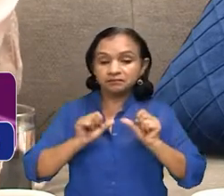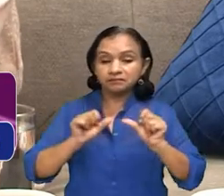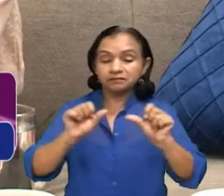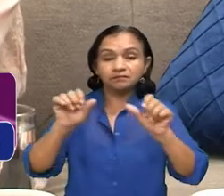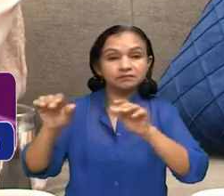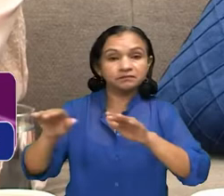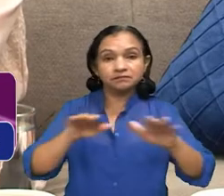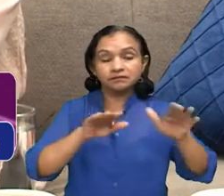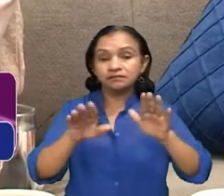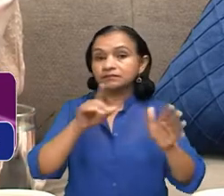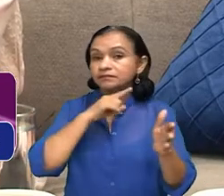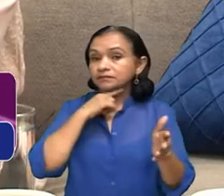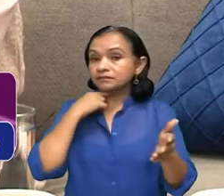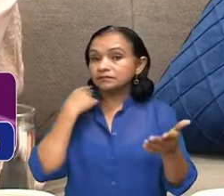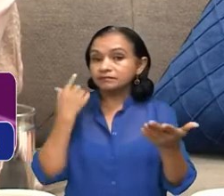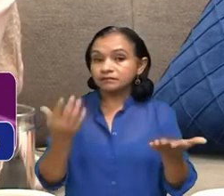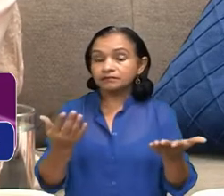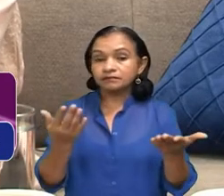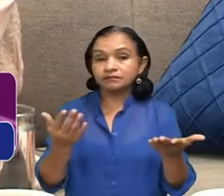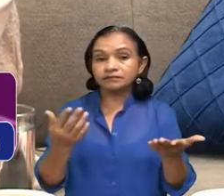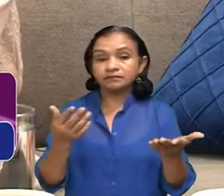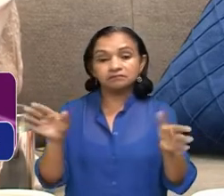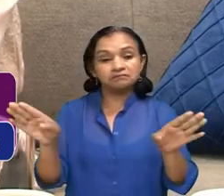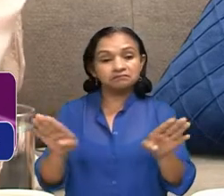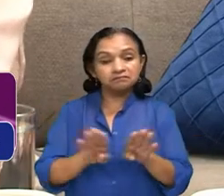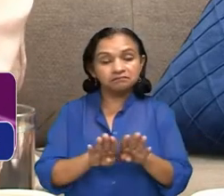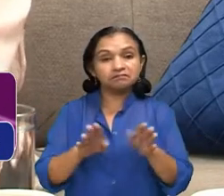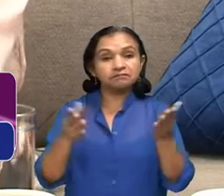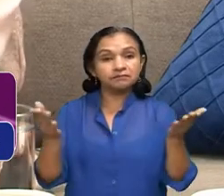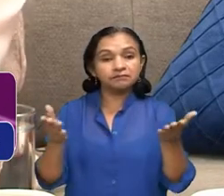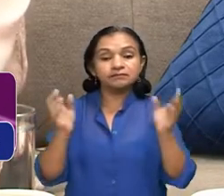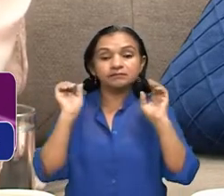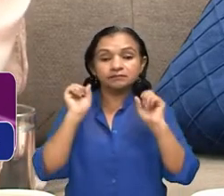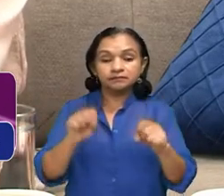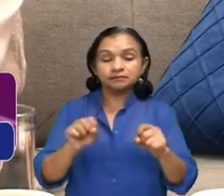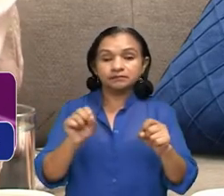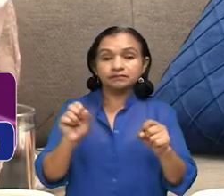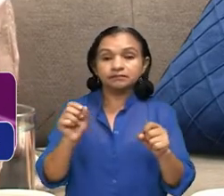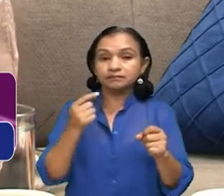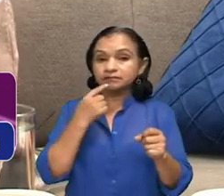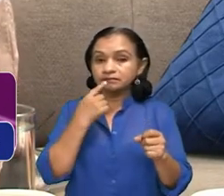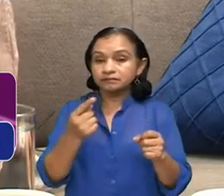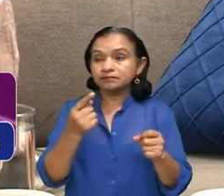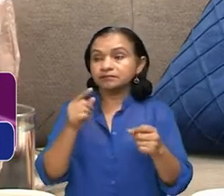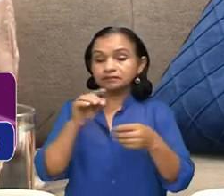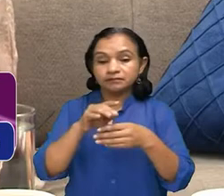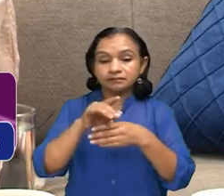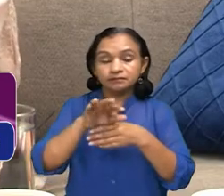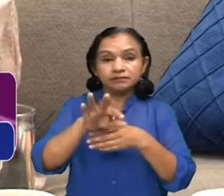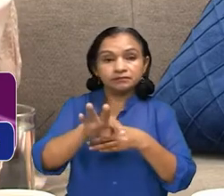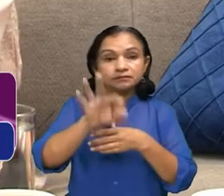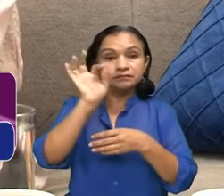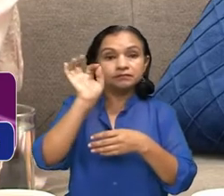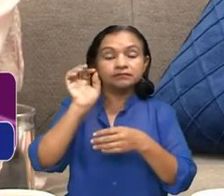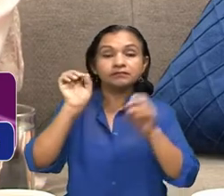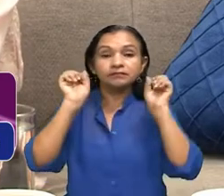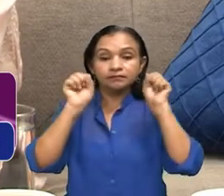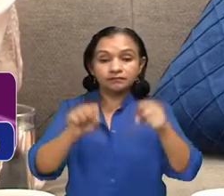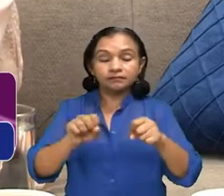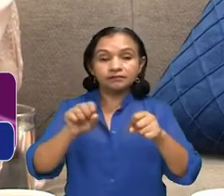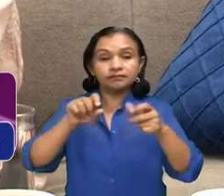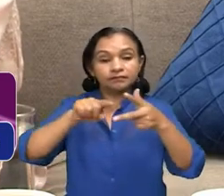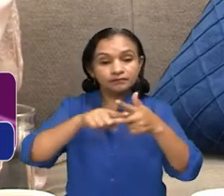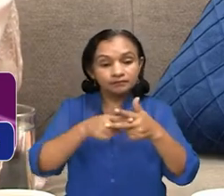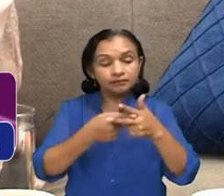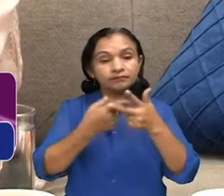continuaron, ¿verdad? Sí, o cerraron. Entonces se pueden abocar a esta oficina y ahí pueden comenzar